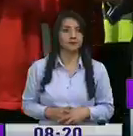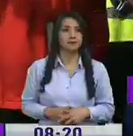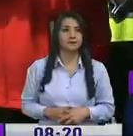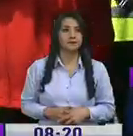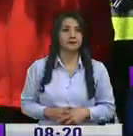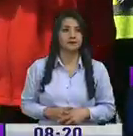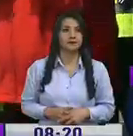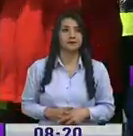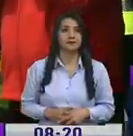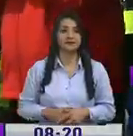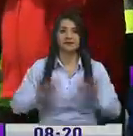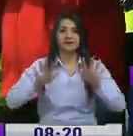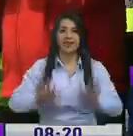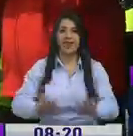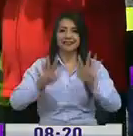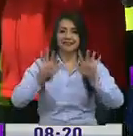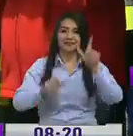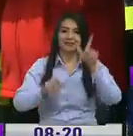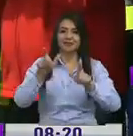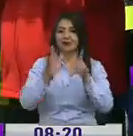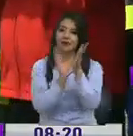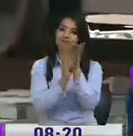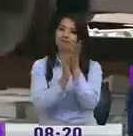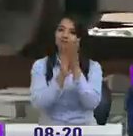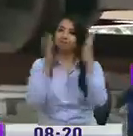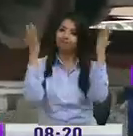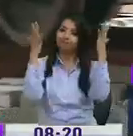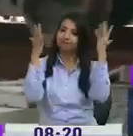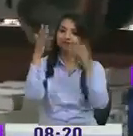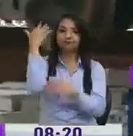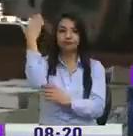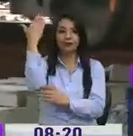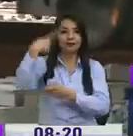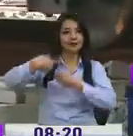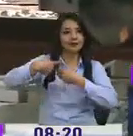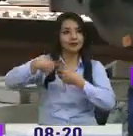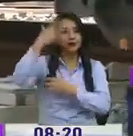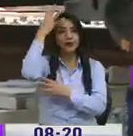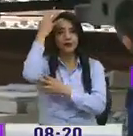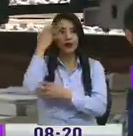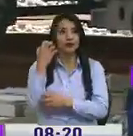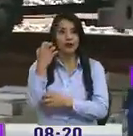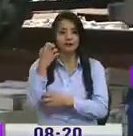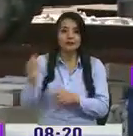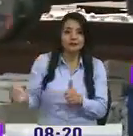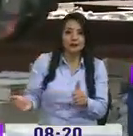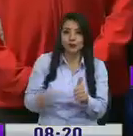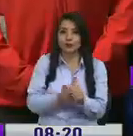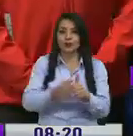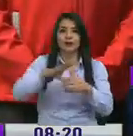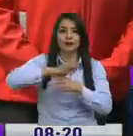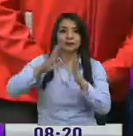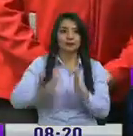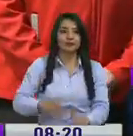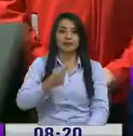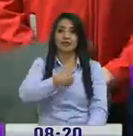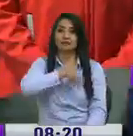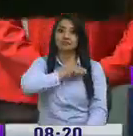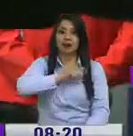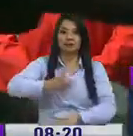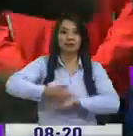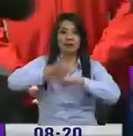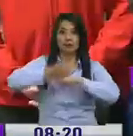Así, en medio de aplausos y con gran expectativa, el alcalde de la ciudad, Mauricio Rodas, en compañía del embajador de España y varias autoridades